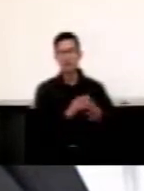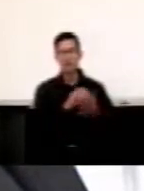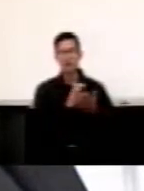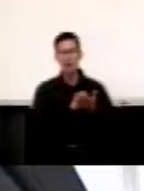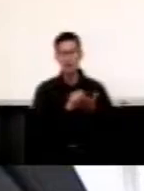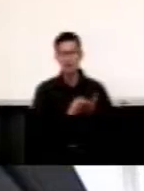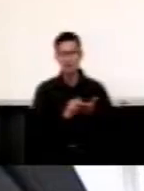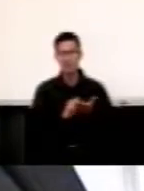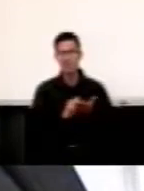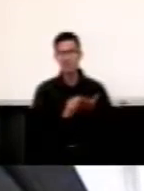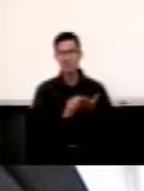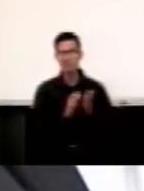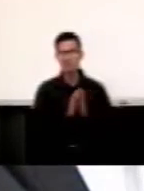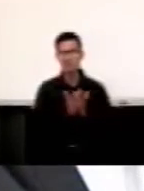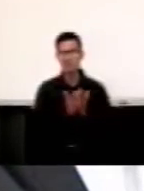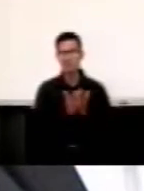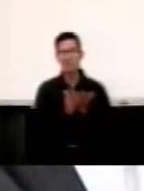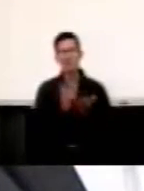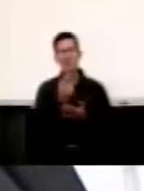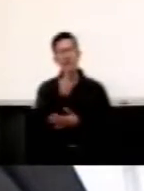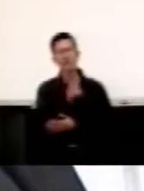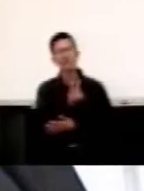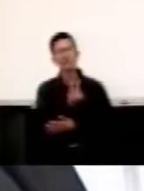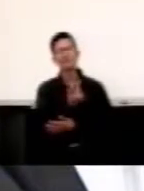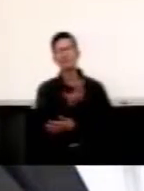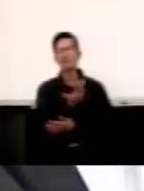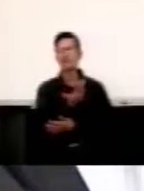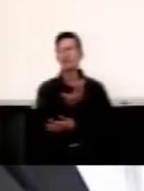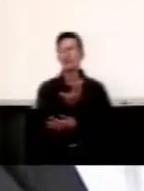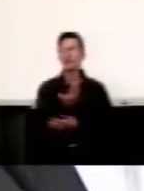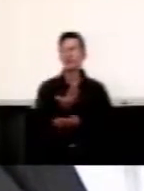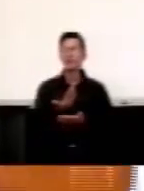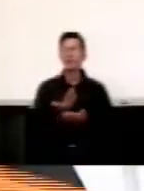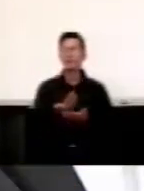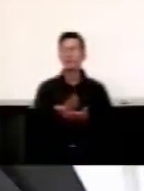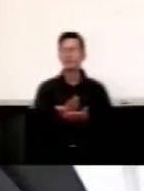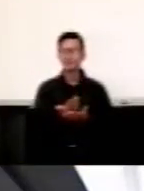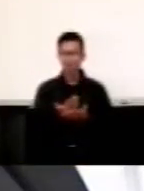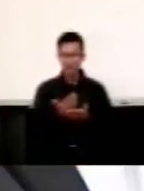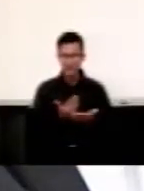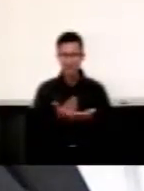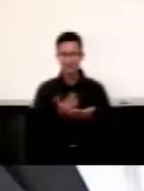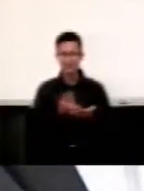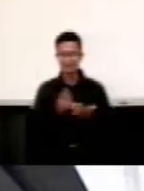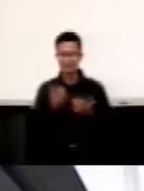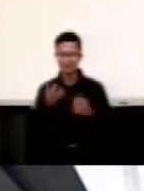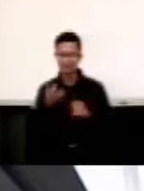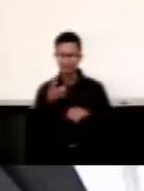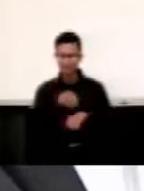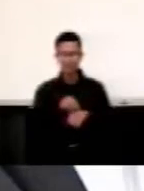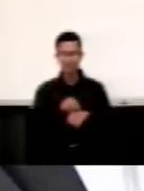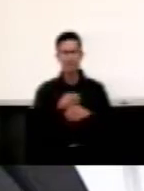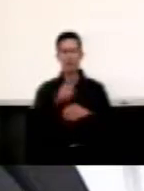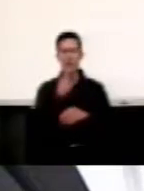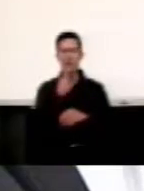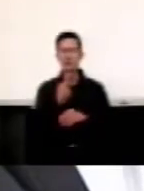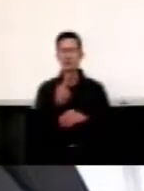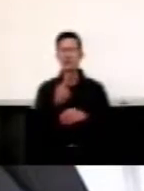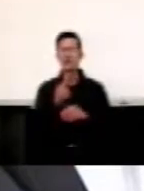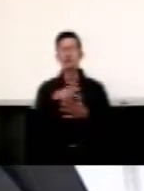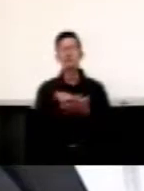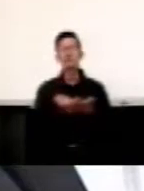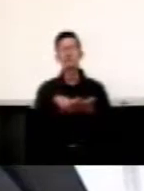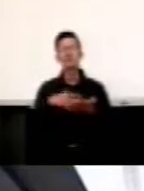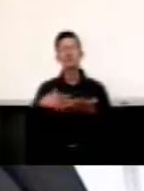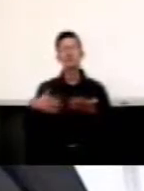instituto. Y tengo que decirle, doctor, también que antes de empezar a platicarles acerca de lo que trata esta obra, yo le